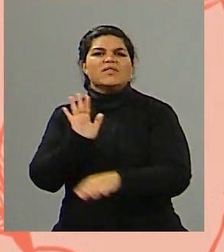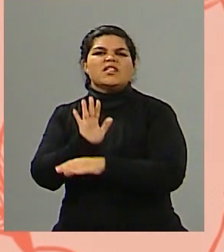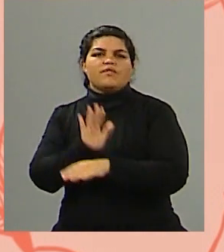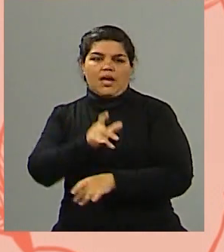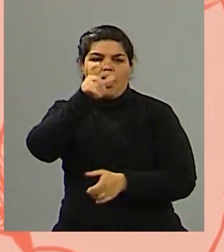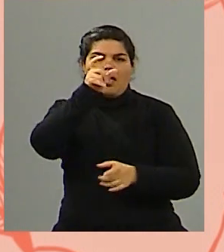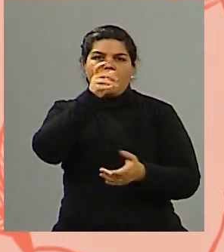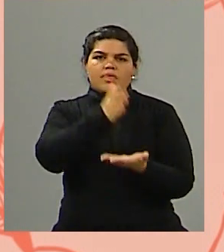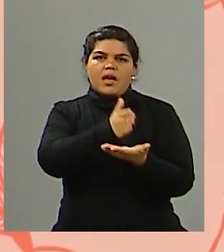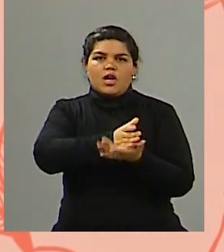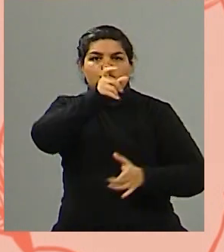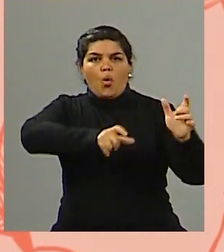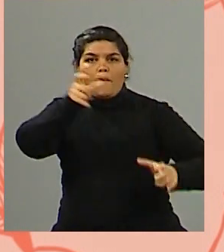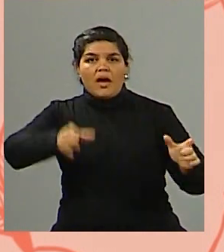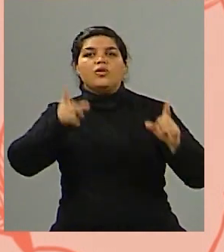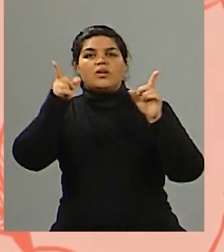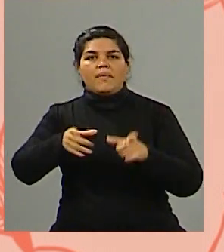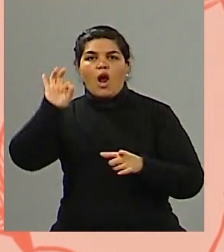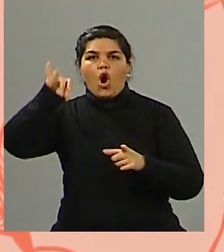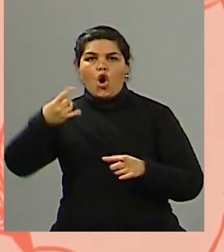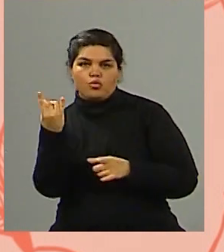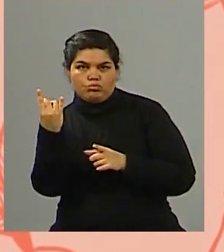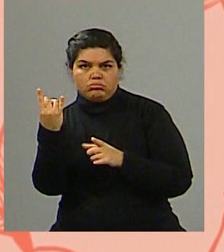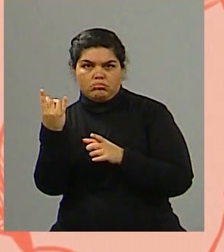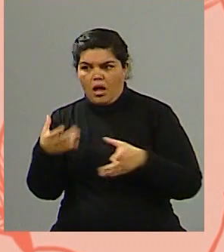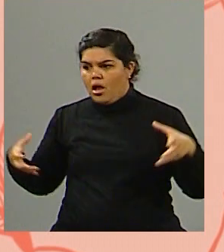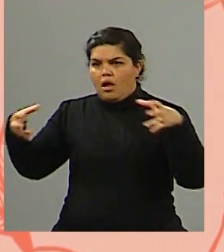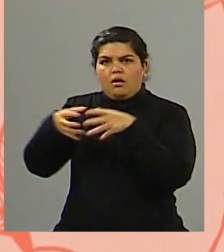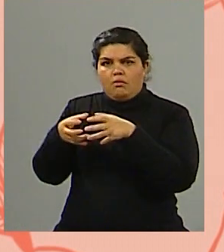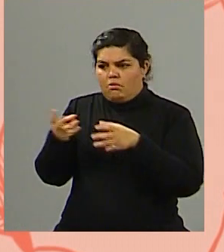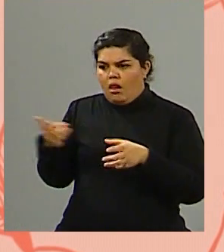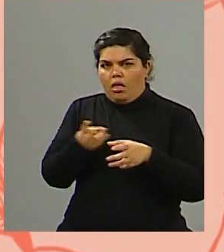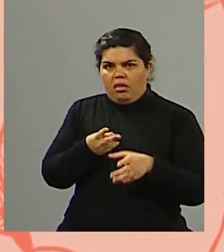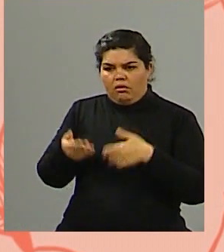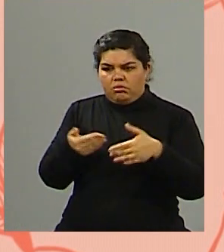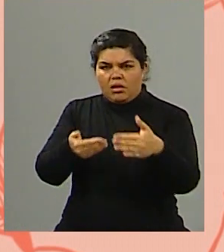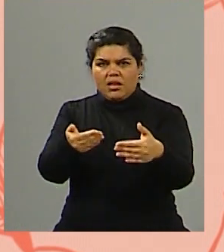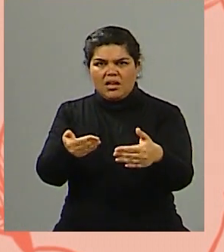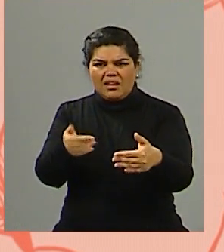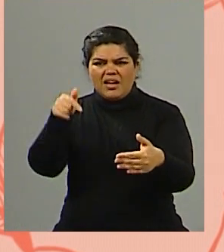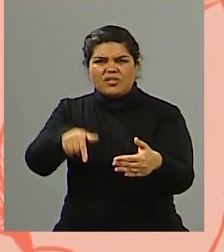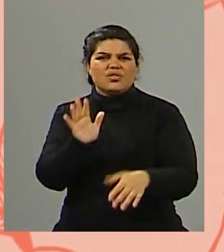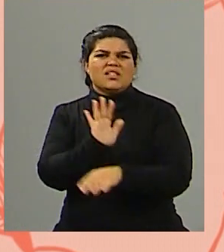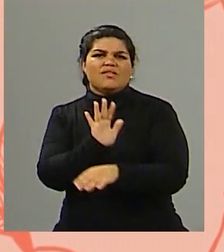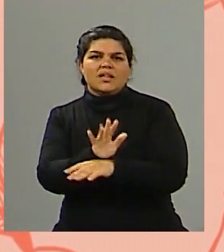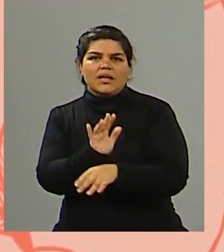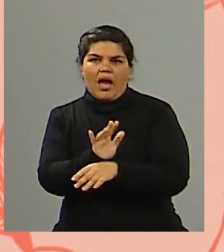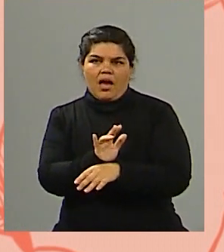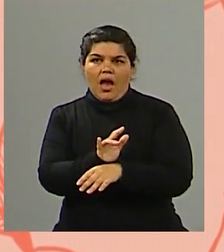humanos por Naciones Unidas. Entonces, retroceder en el plazo, que ahora es de 3 años, retrocederlo a 2 ya es inconstitucional.